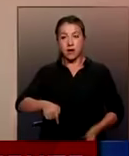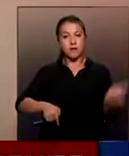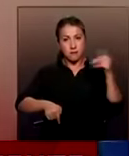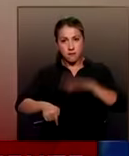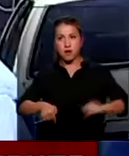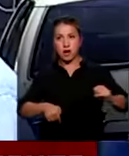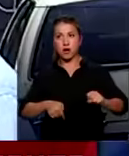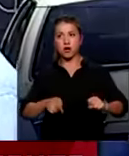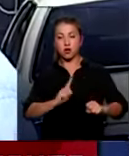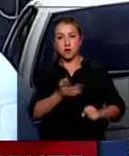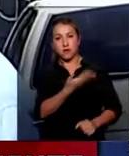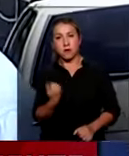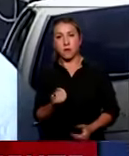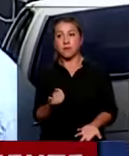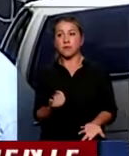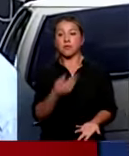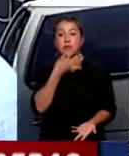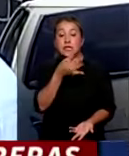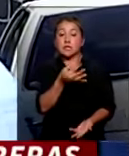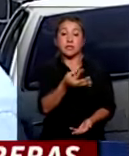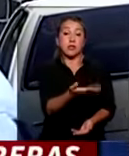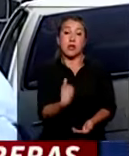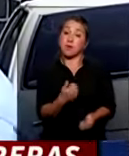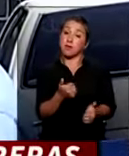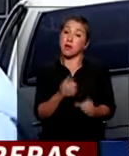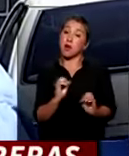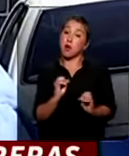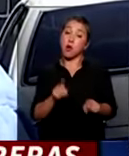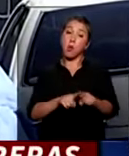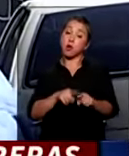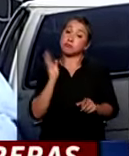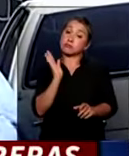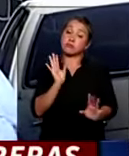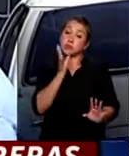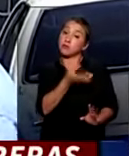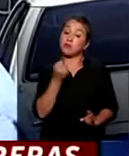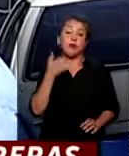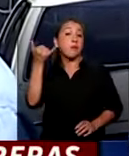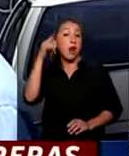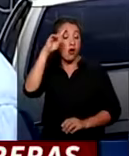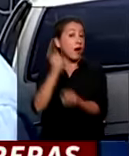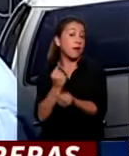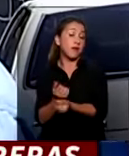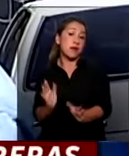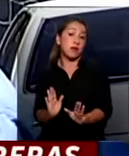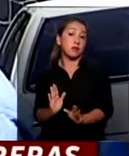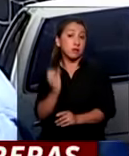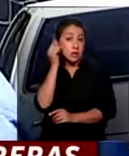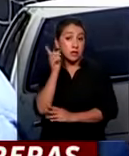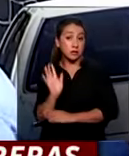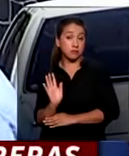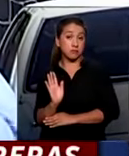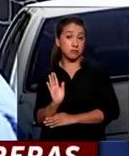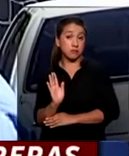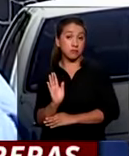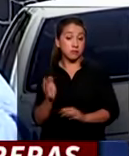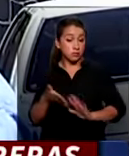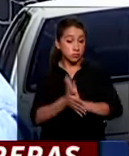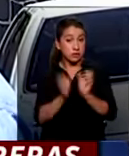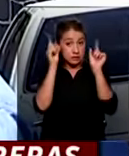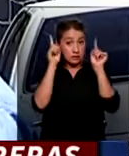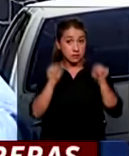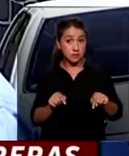Pero, ¿dónde lo tien? ¿Me lo va a pasar por las buenas o me la pasa por las malas? Le digo, voy a llamar a los carabineros y me entiendes. Y todo este